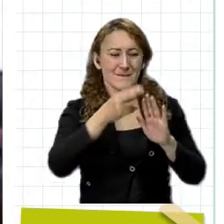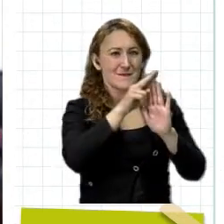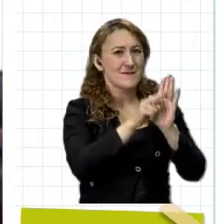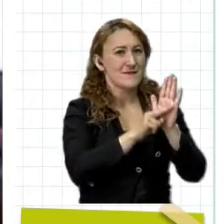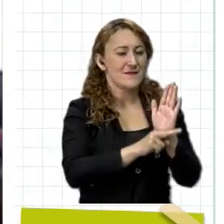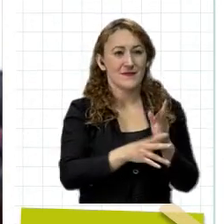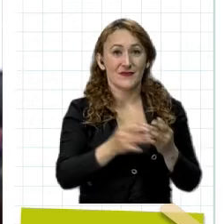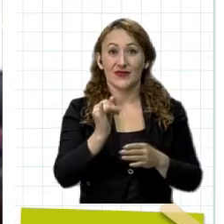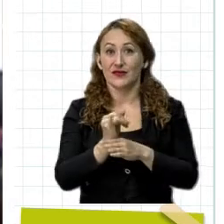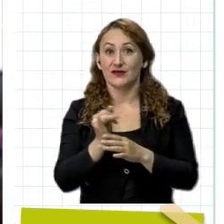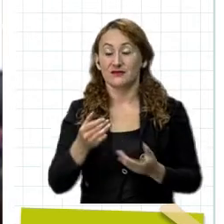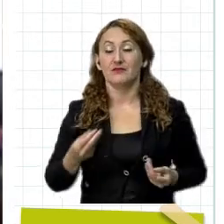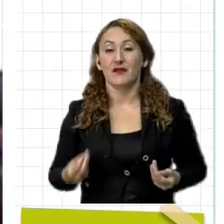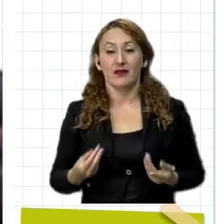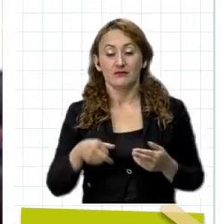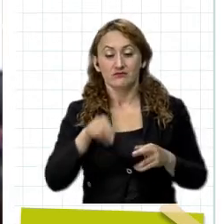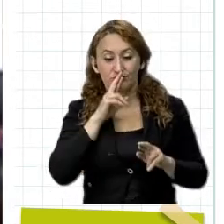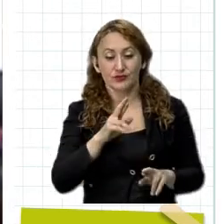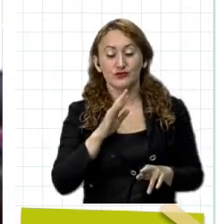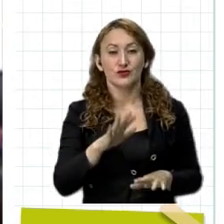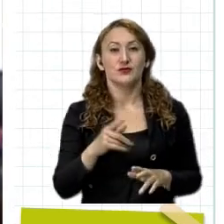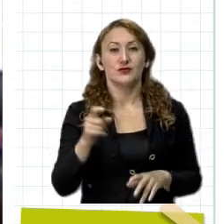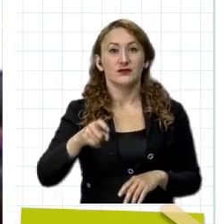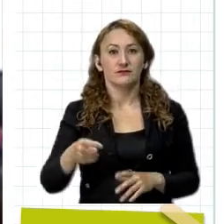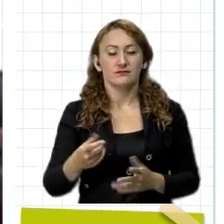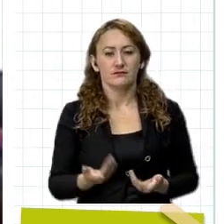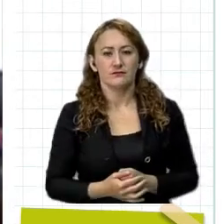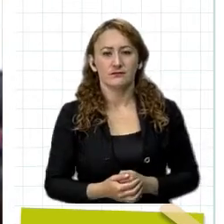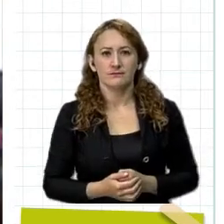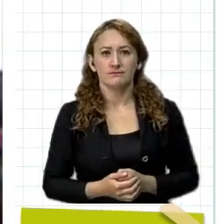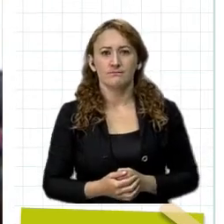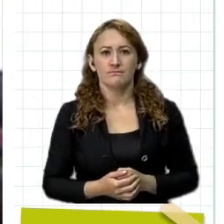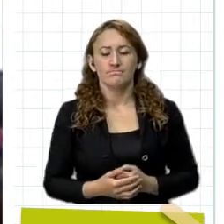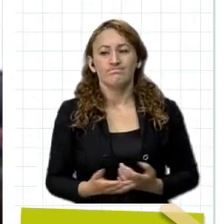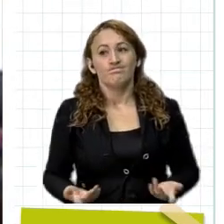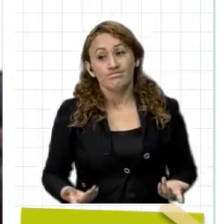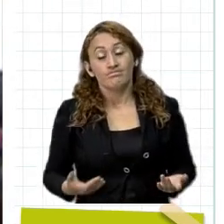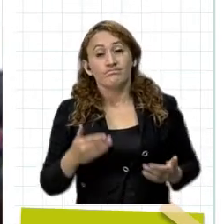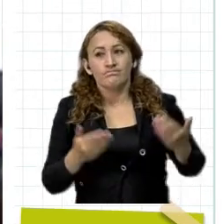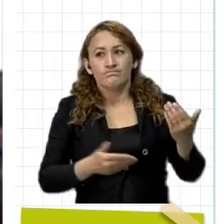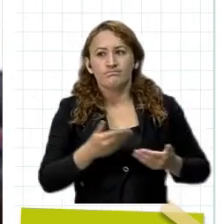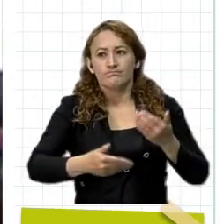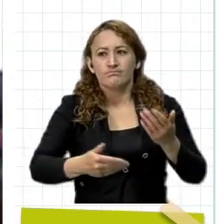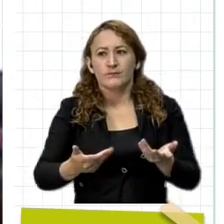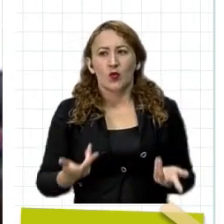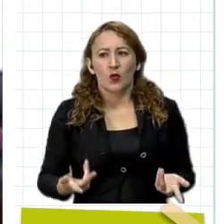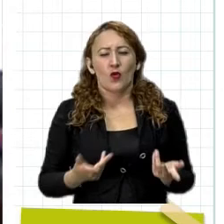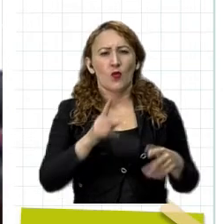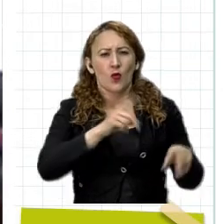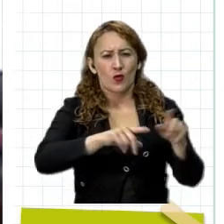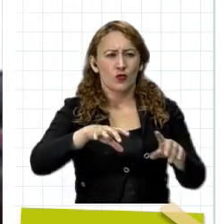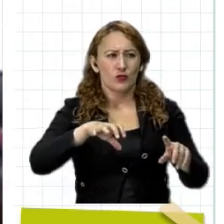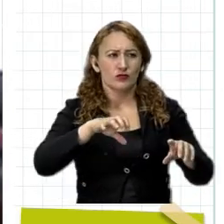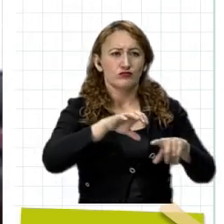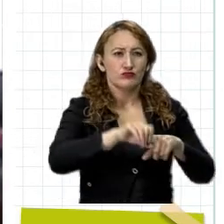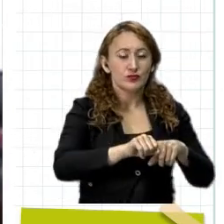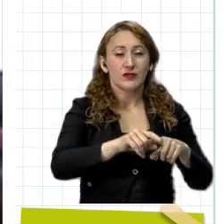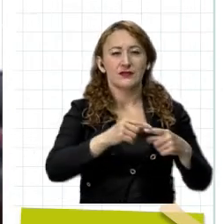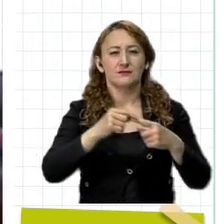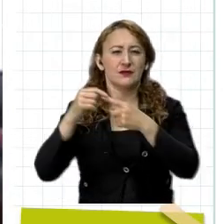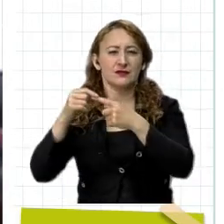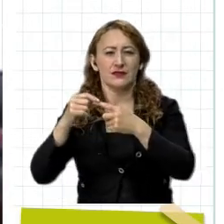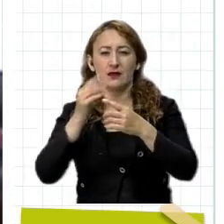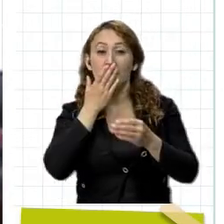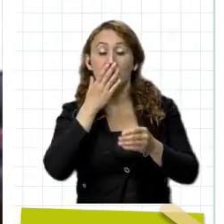a estos requerimientos, a pesar de los avances que se han hecho en relación con cupos especiales para indígenas